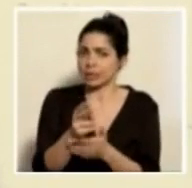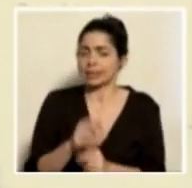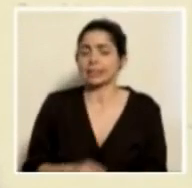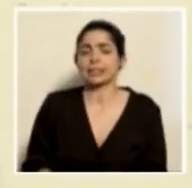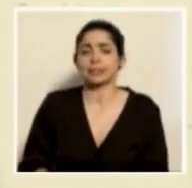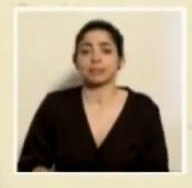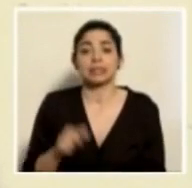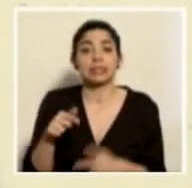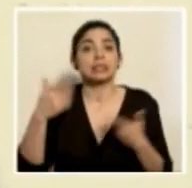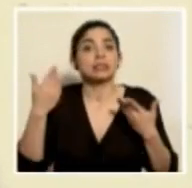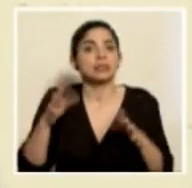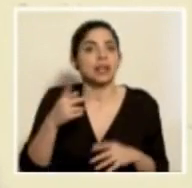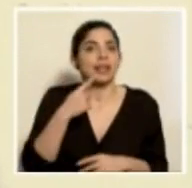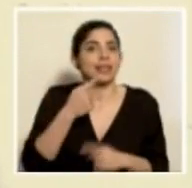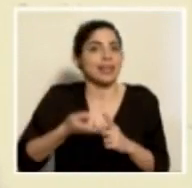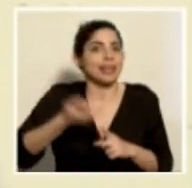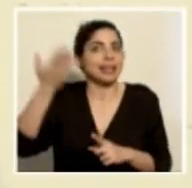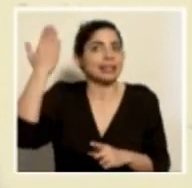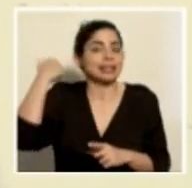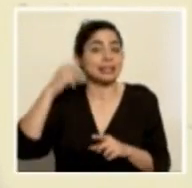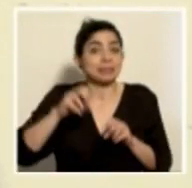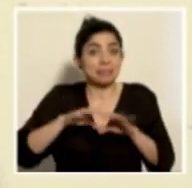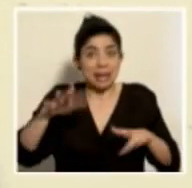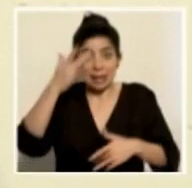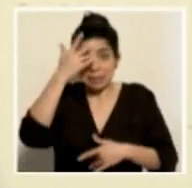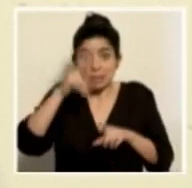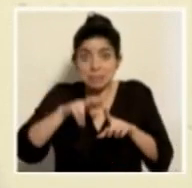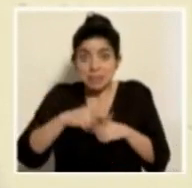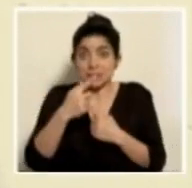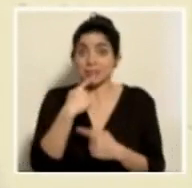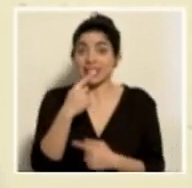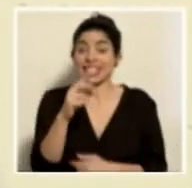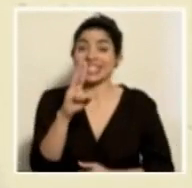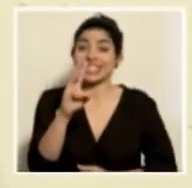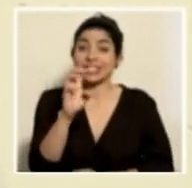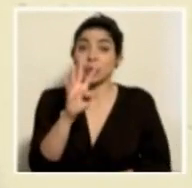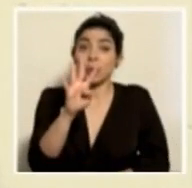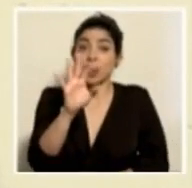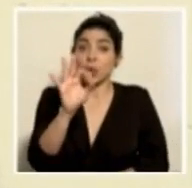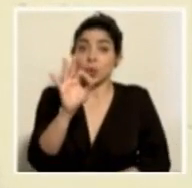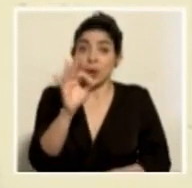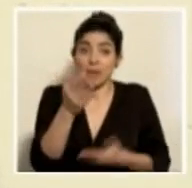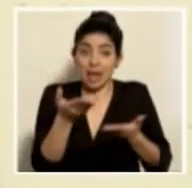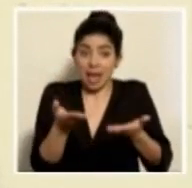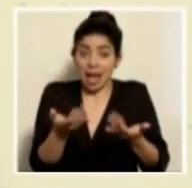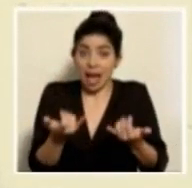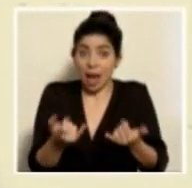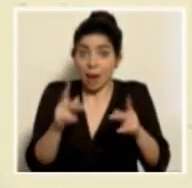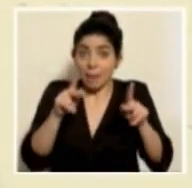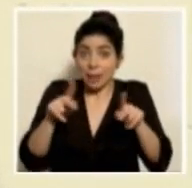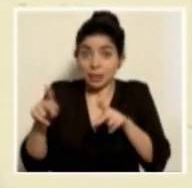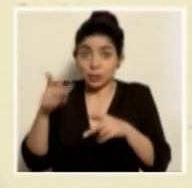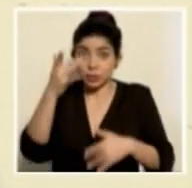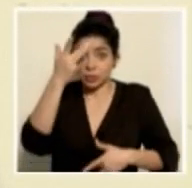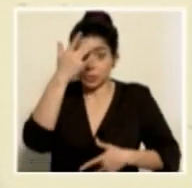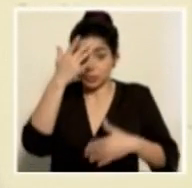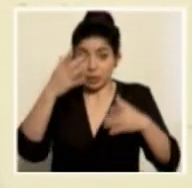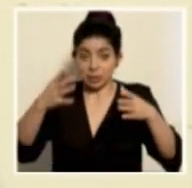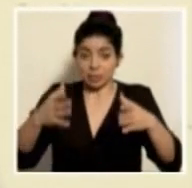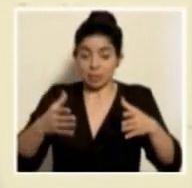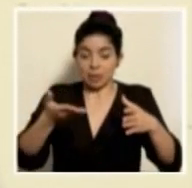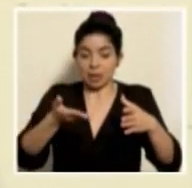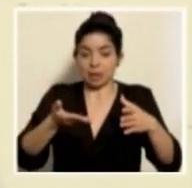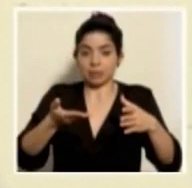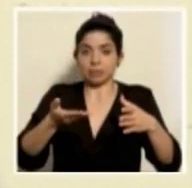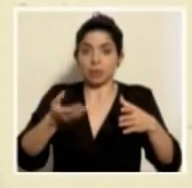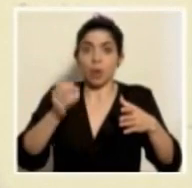que, y eso lo hemos dicho desde un inicio de la pandemia, de los 649 casos que tenemos hoy, o los